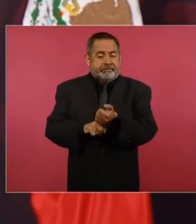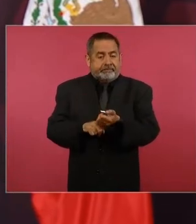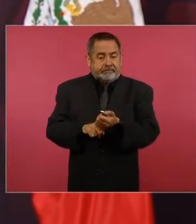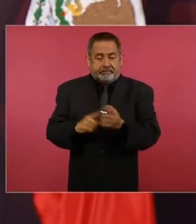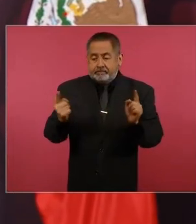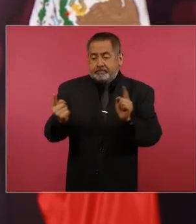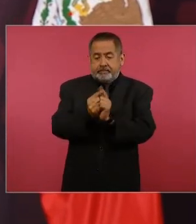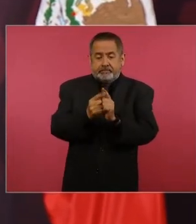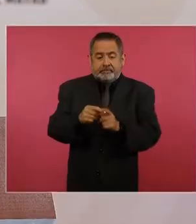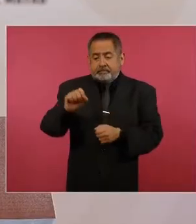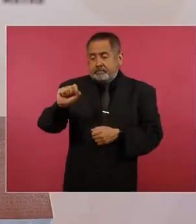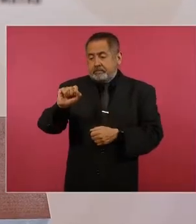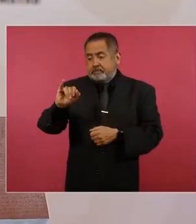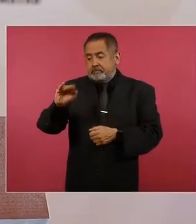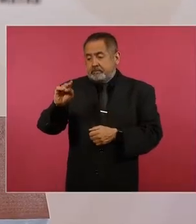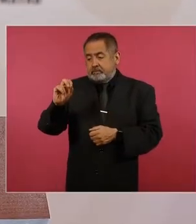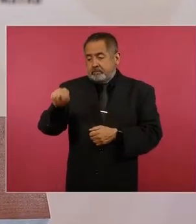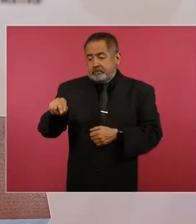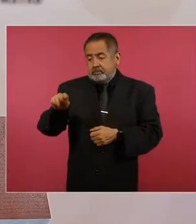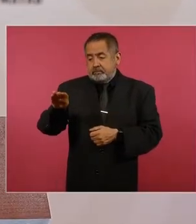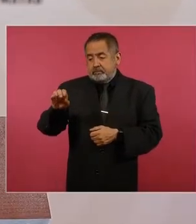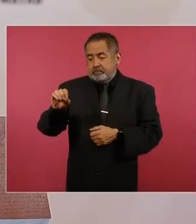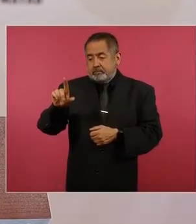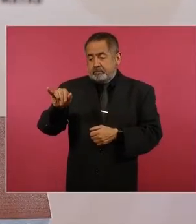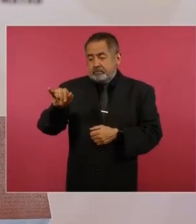Simón Bolívar y San Martín